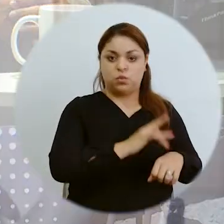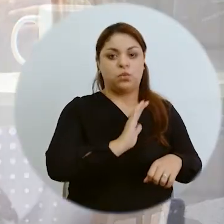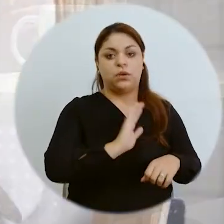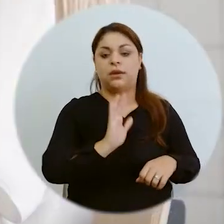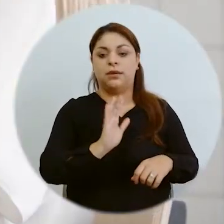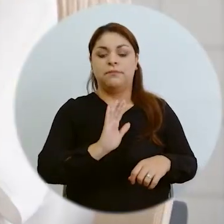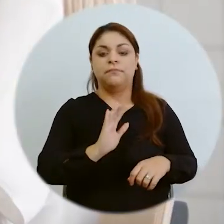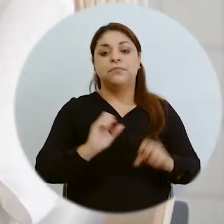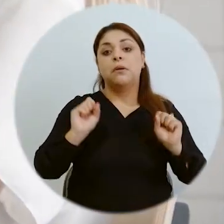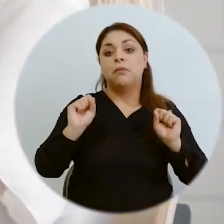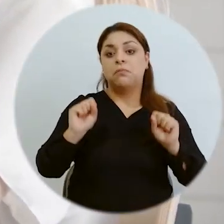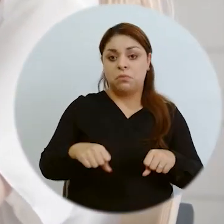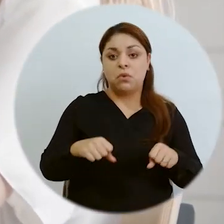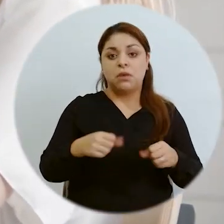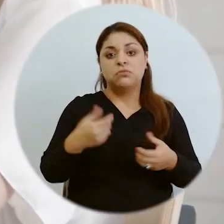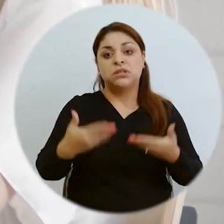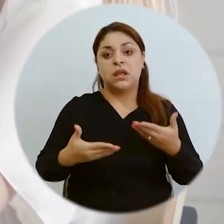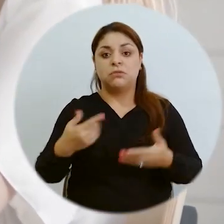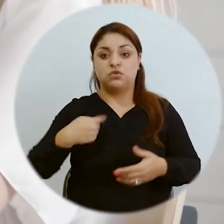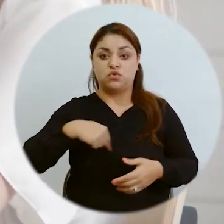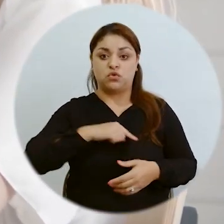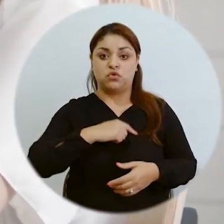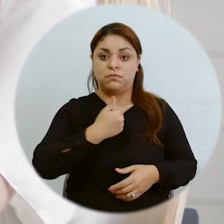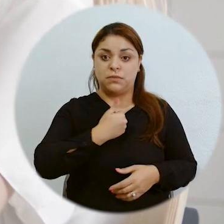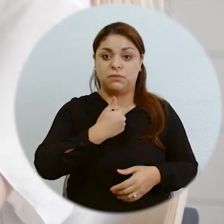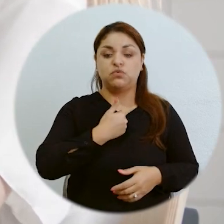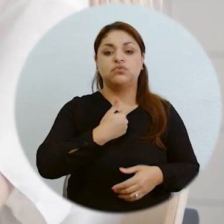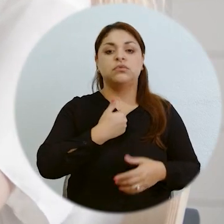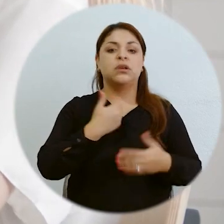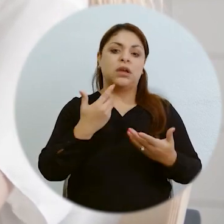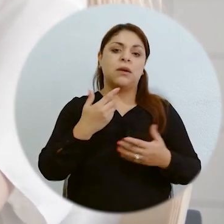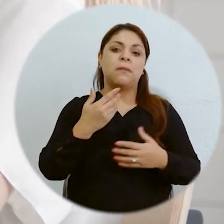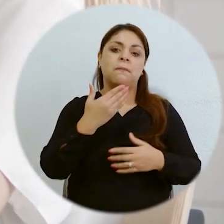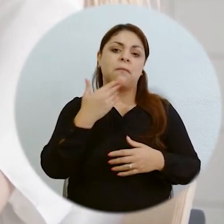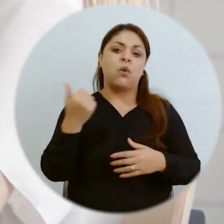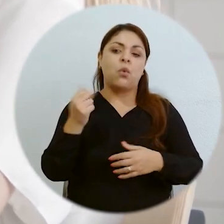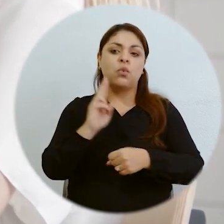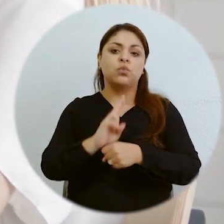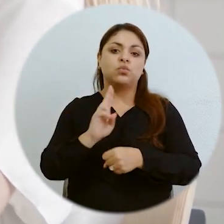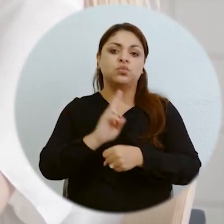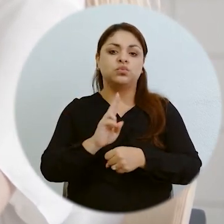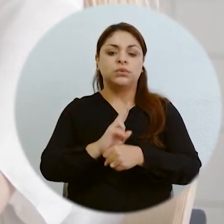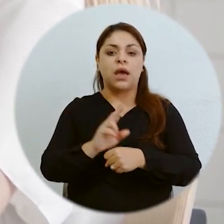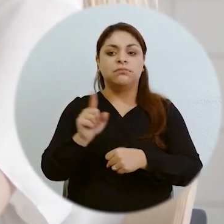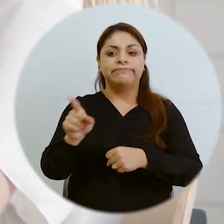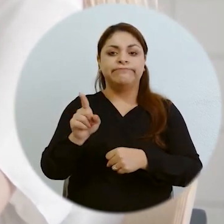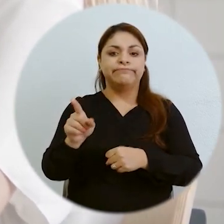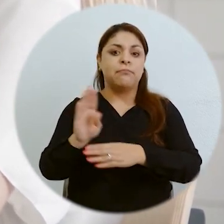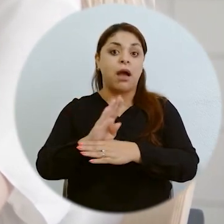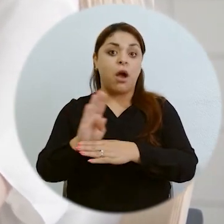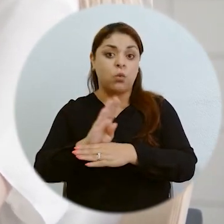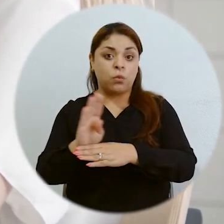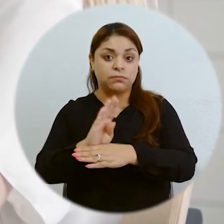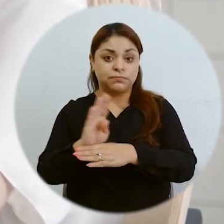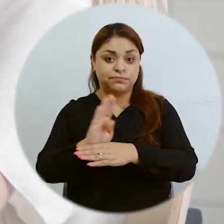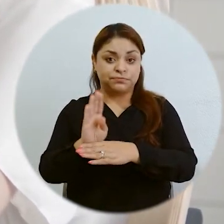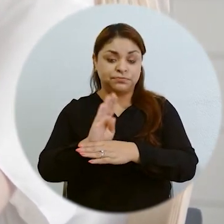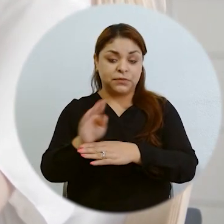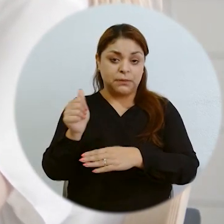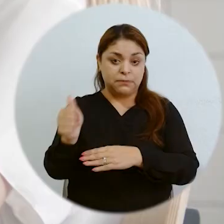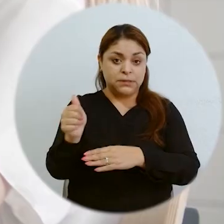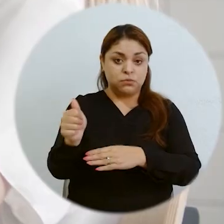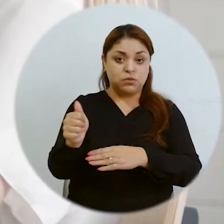10 un 15%, destinarlo de forma mensual para ir ahorrándole un dinero que